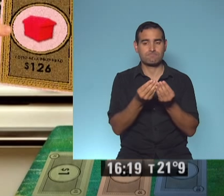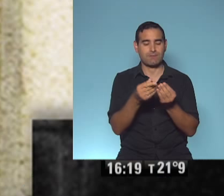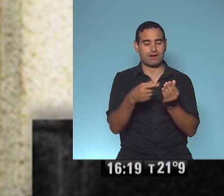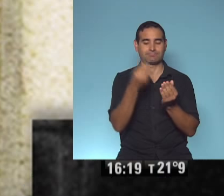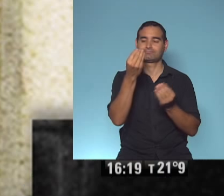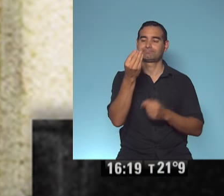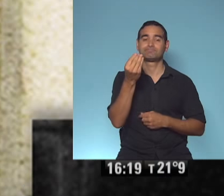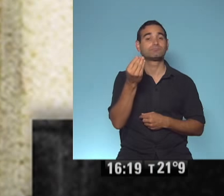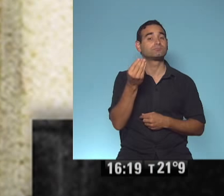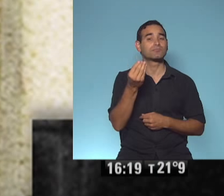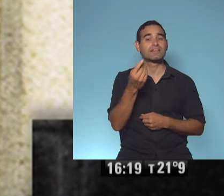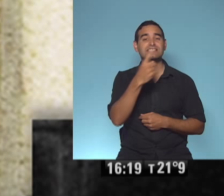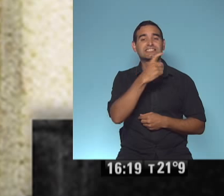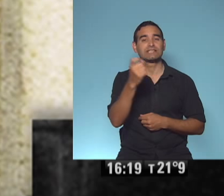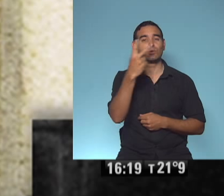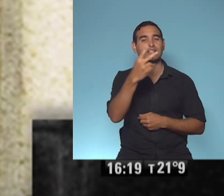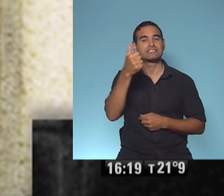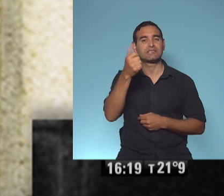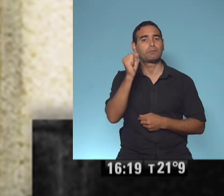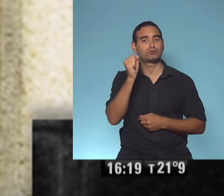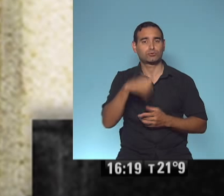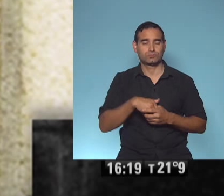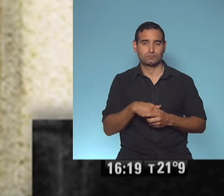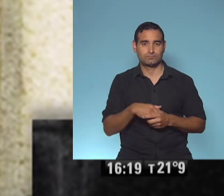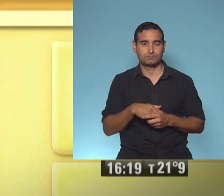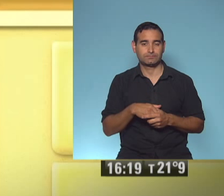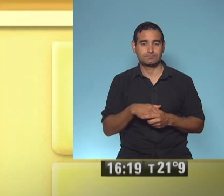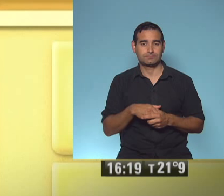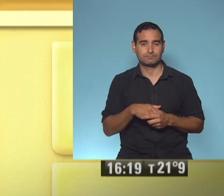está. Vale 126 pesos.